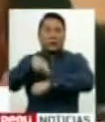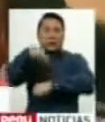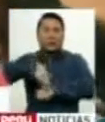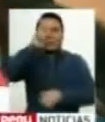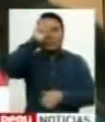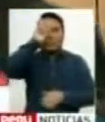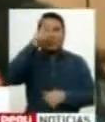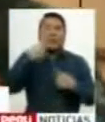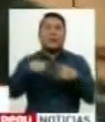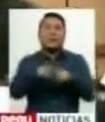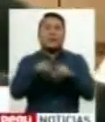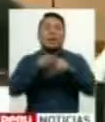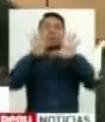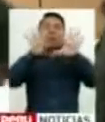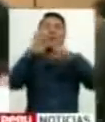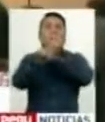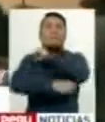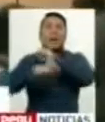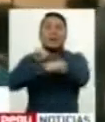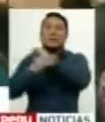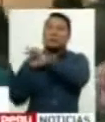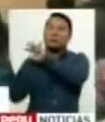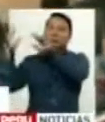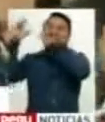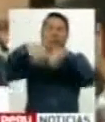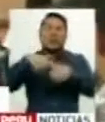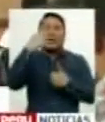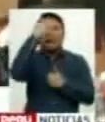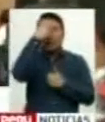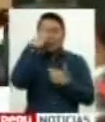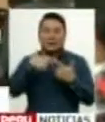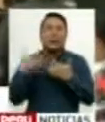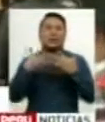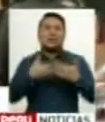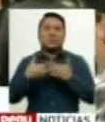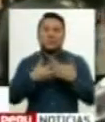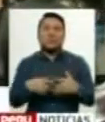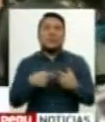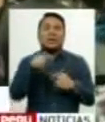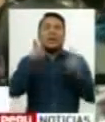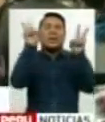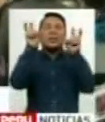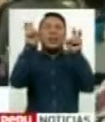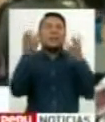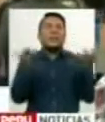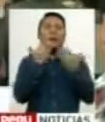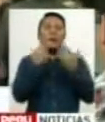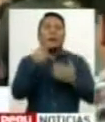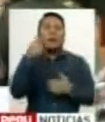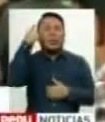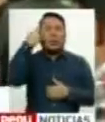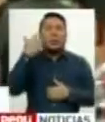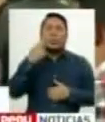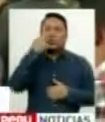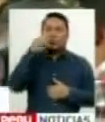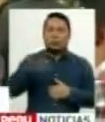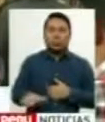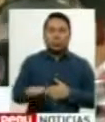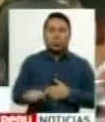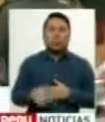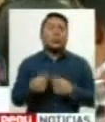del Perú y 9 países de América Latina, así como la India y Estados Unidos. El tema principal del evento es la ternura. Los